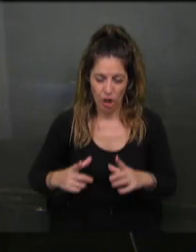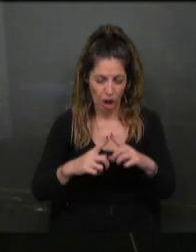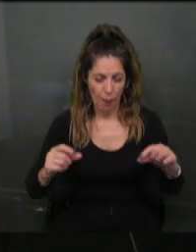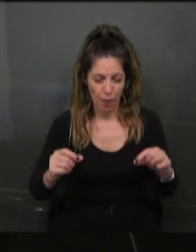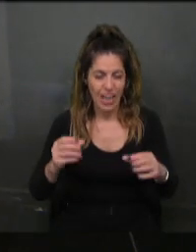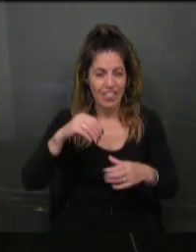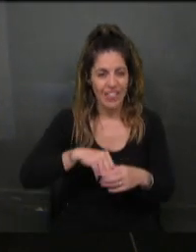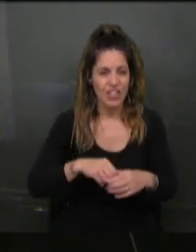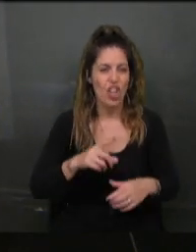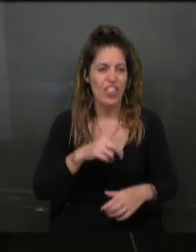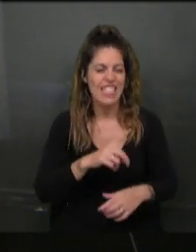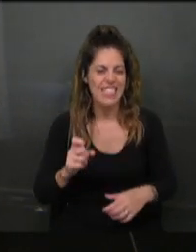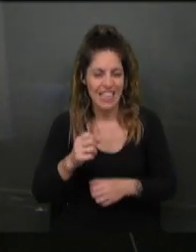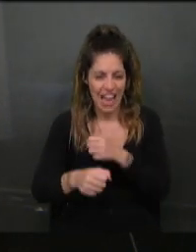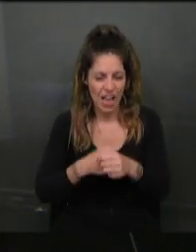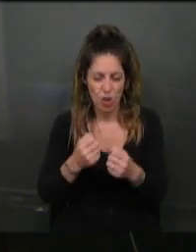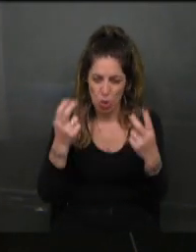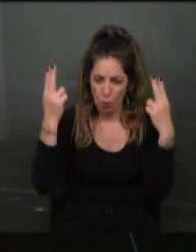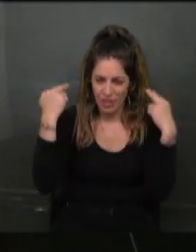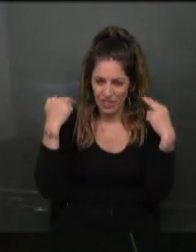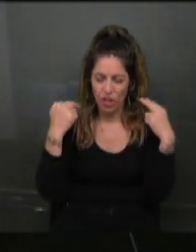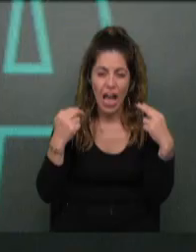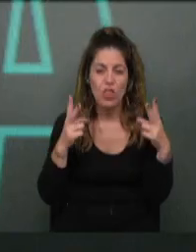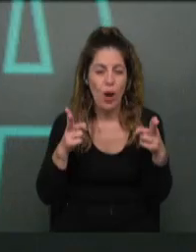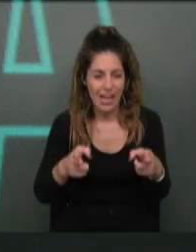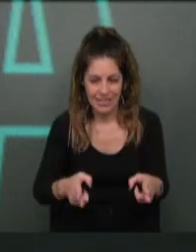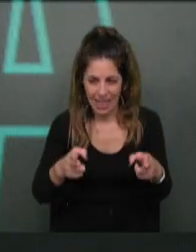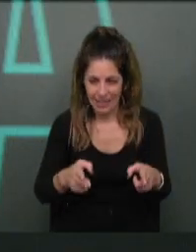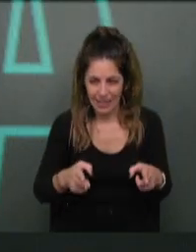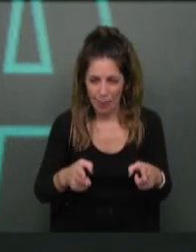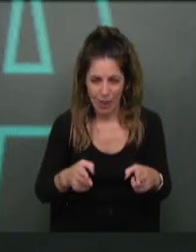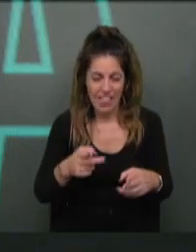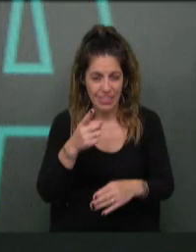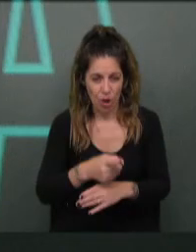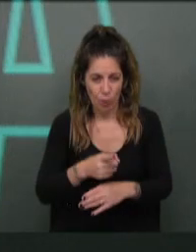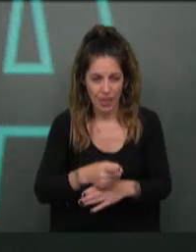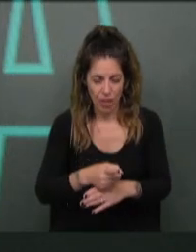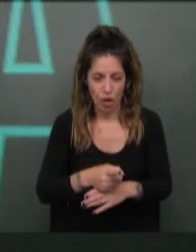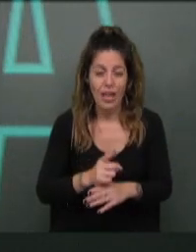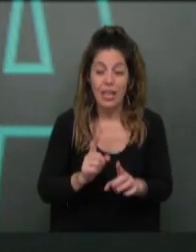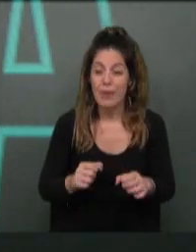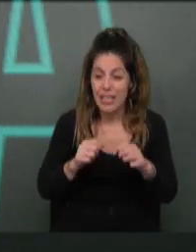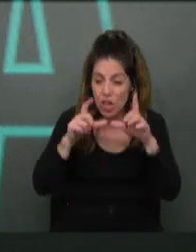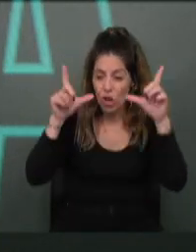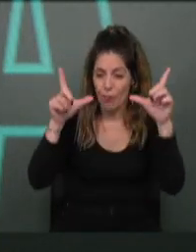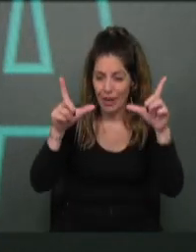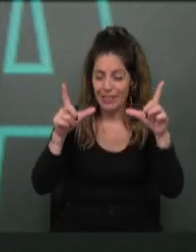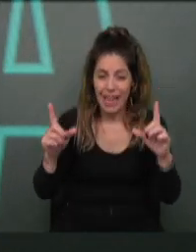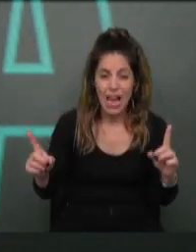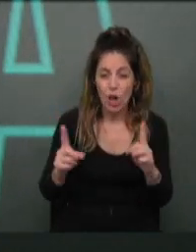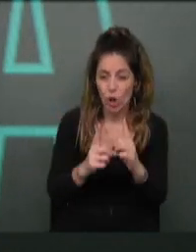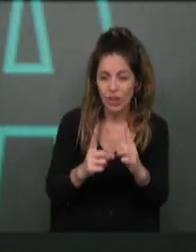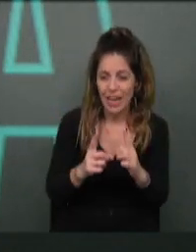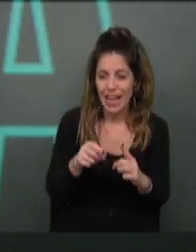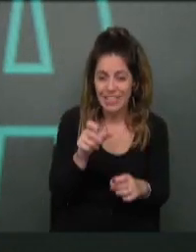de humillación como llaman los chinos A toda esa etapa imperialista que tuvieron dentro del gobierno y se sorprende mucho de al encontrar a